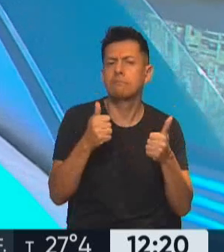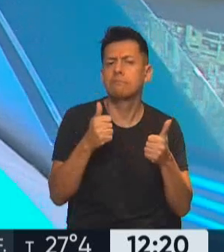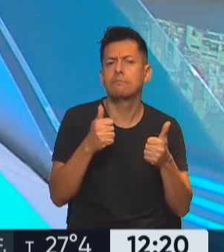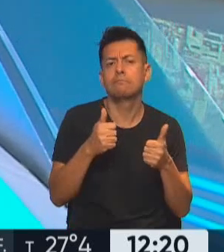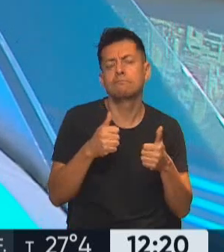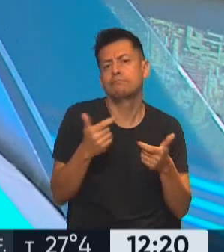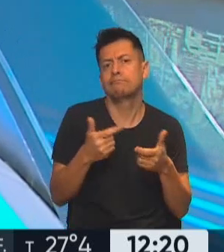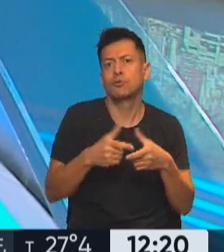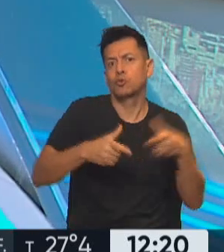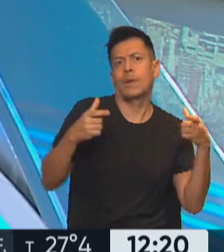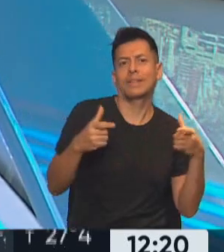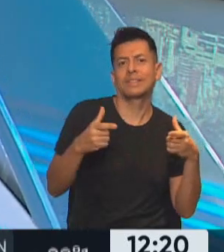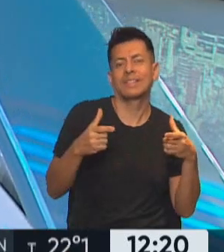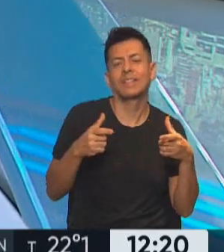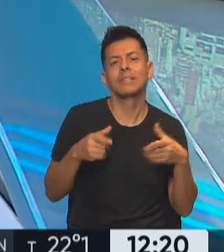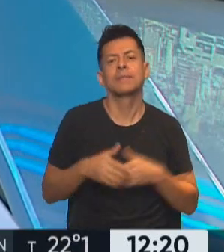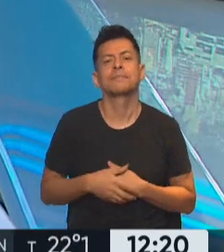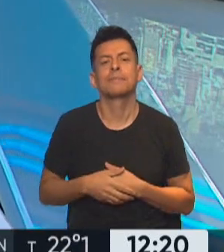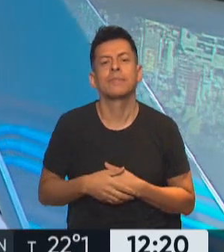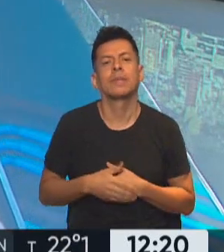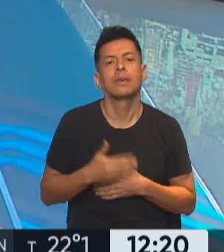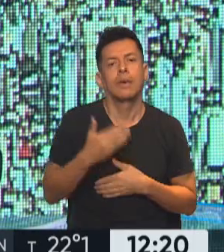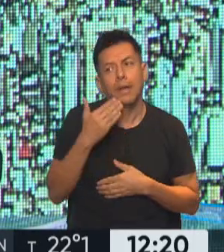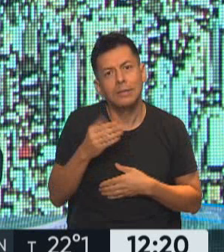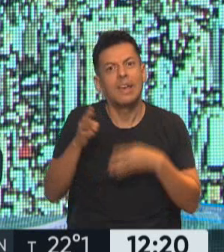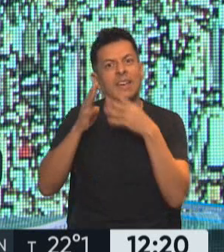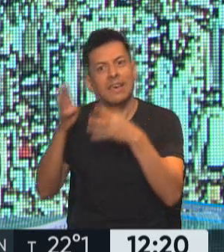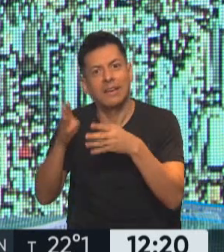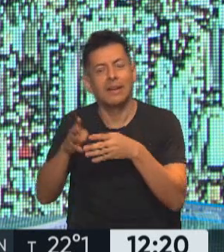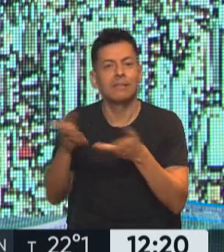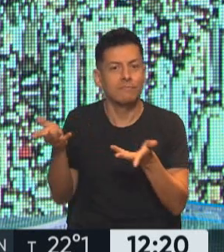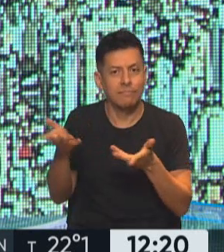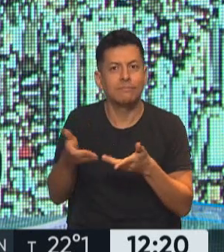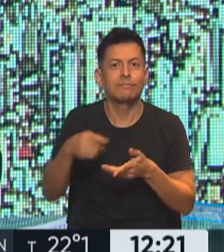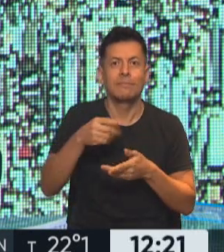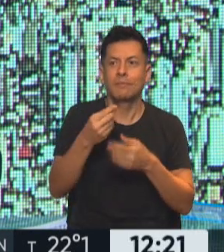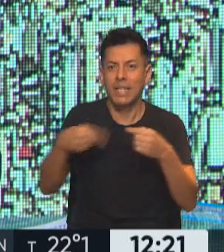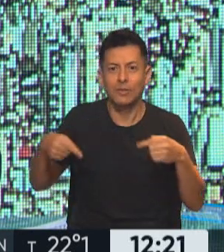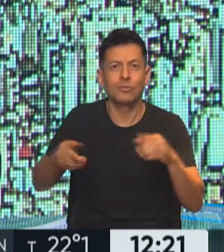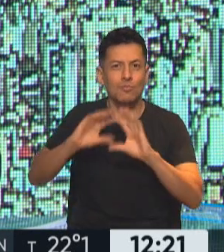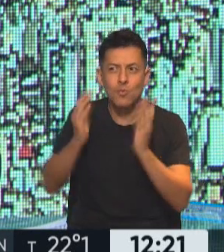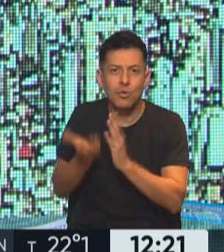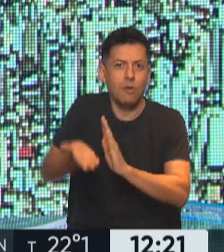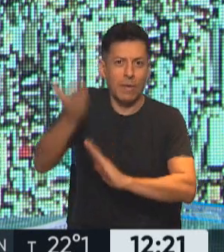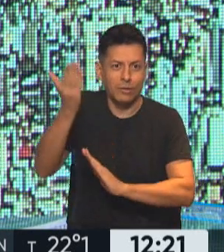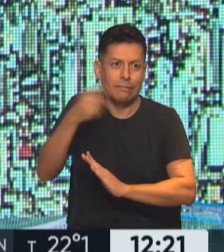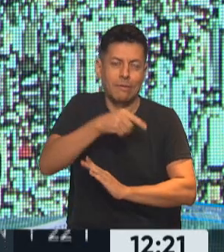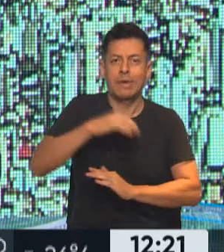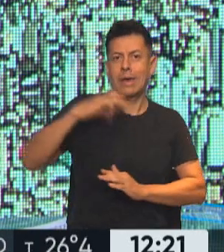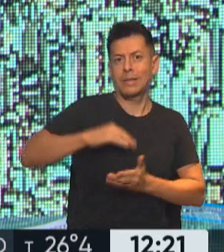situación desgraciada como es la guerra y este aumento de los precios fundamentalmente de alimentos y los combustibles. El